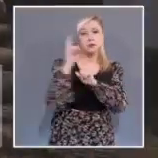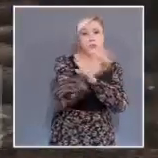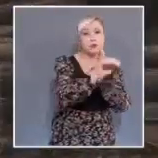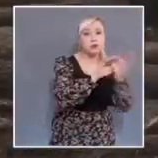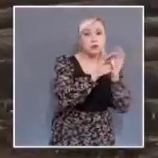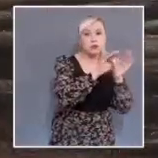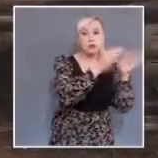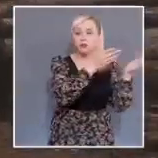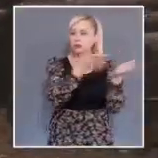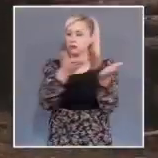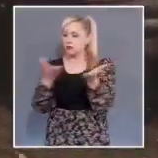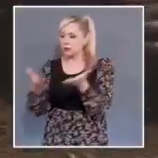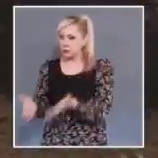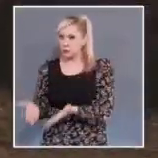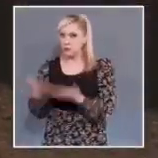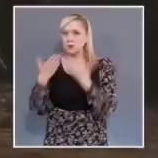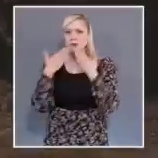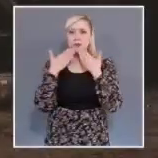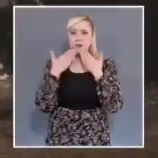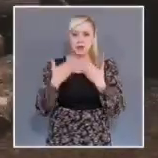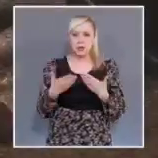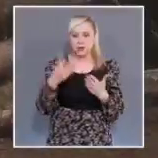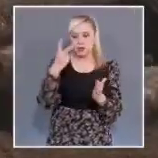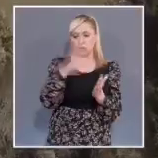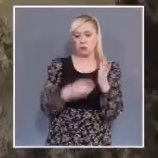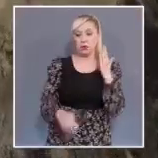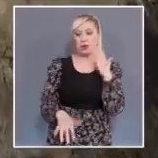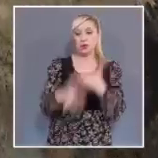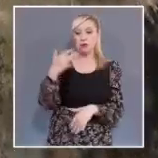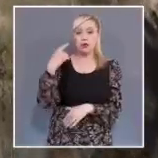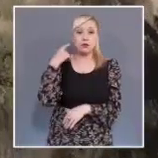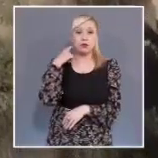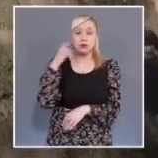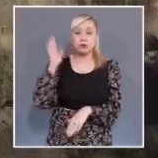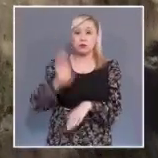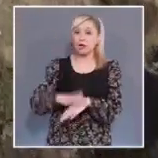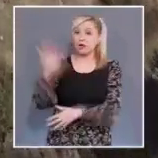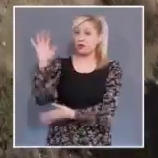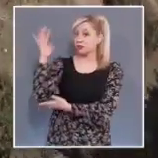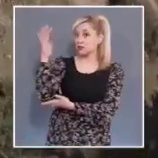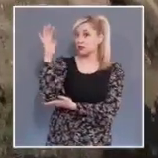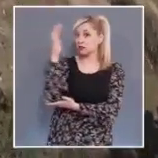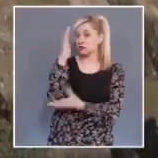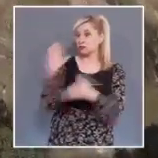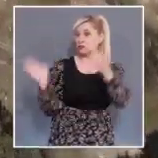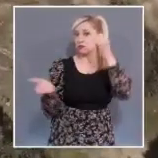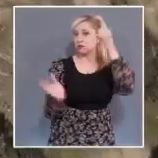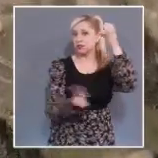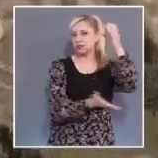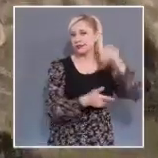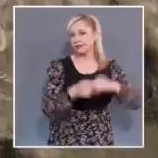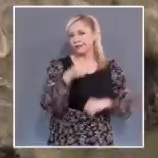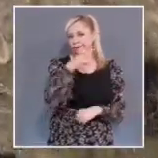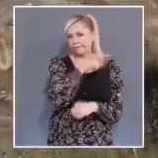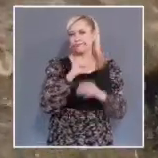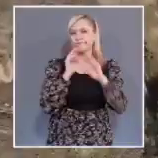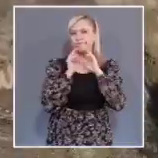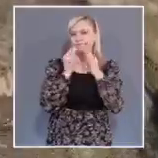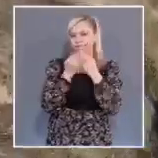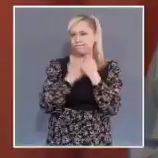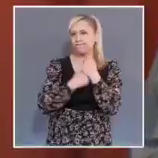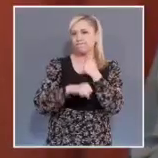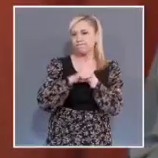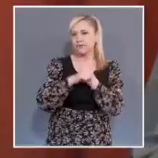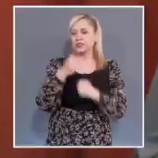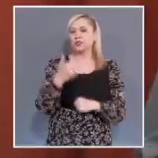lamentaron que desde el 2015 incrementó la tala ilegal debido a una red de complicidad entre la delincuencia organizada con agentes